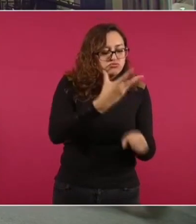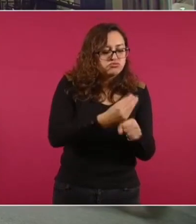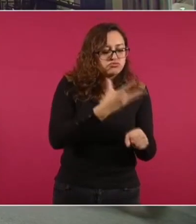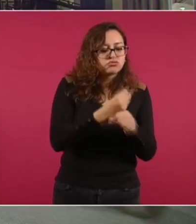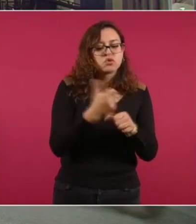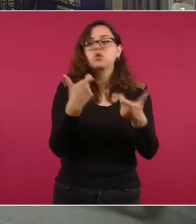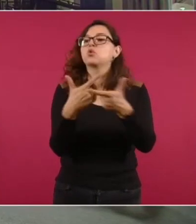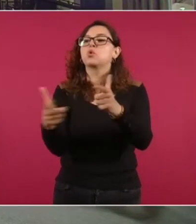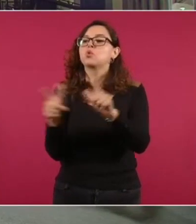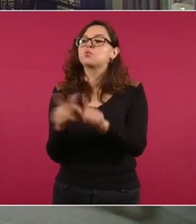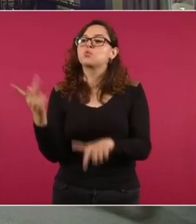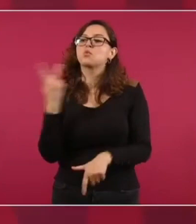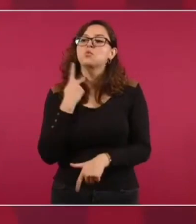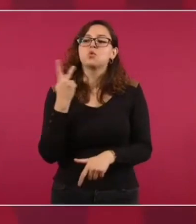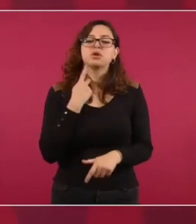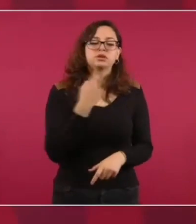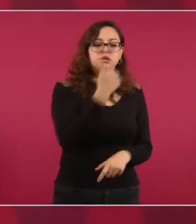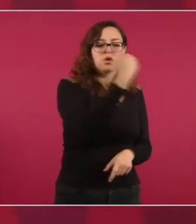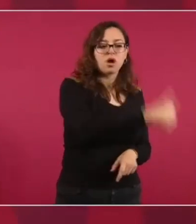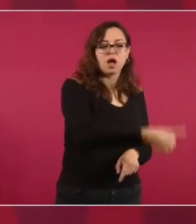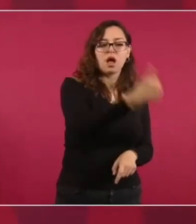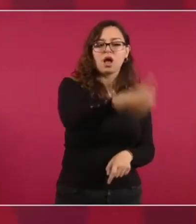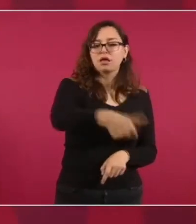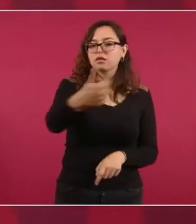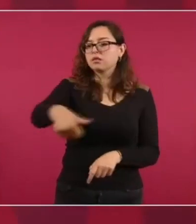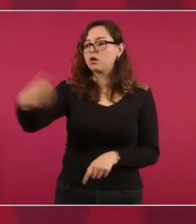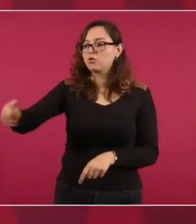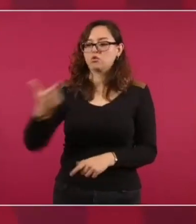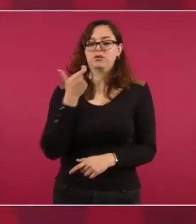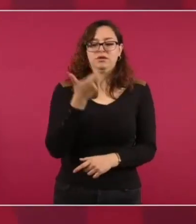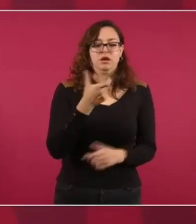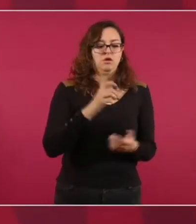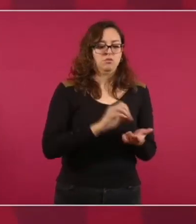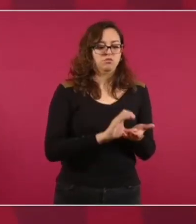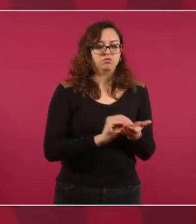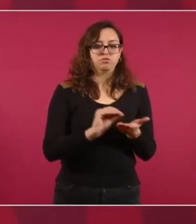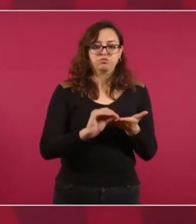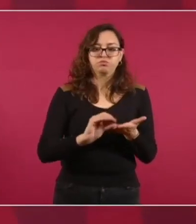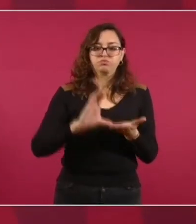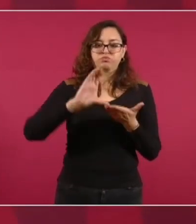se le entrega a los partidos.